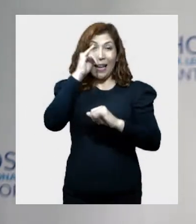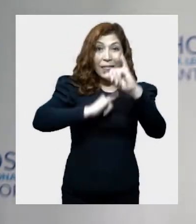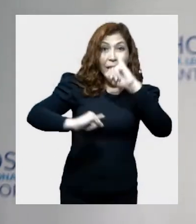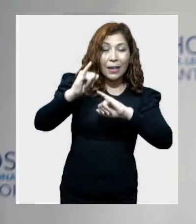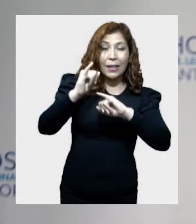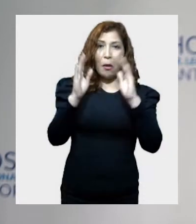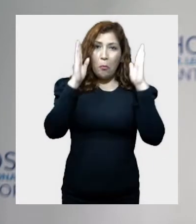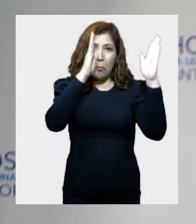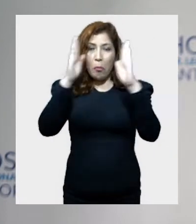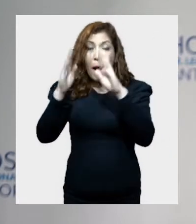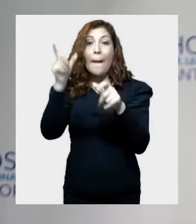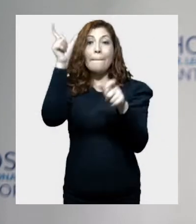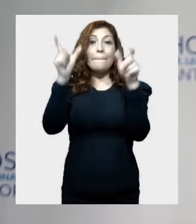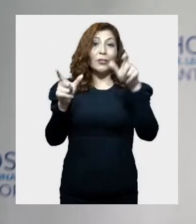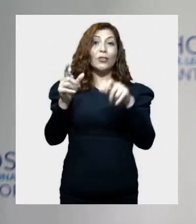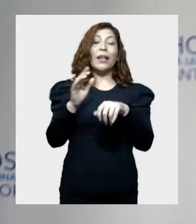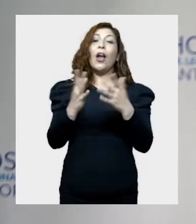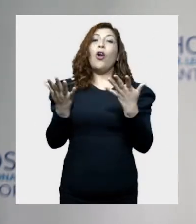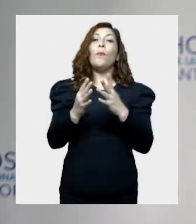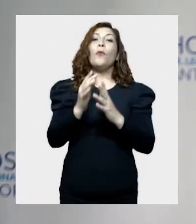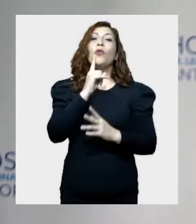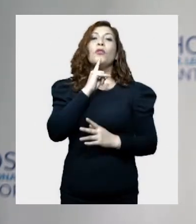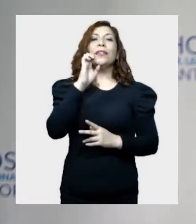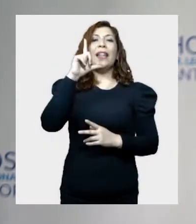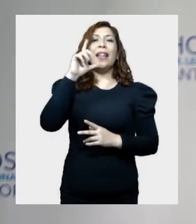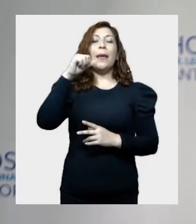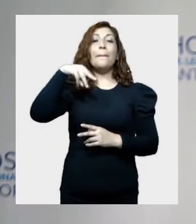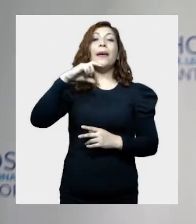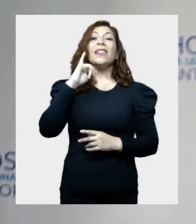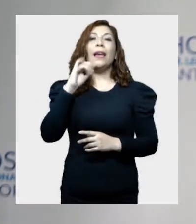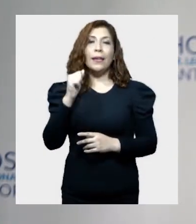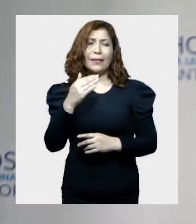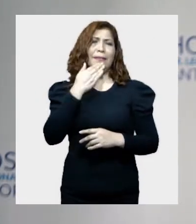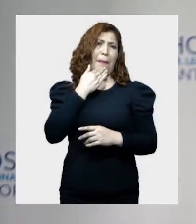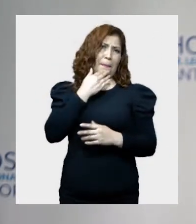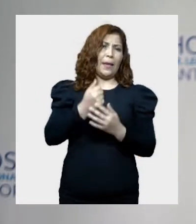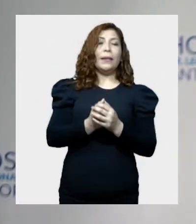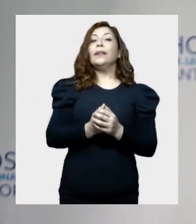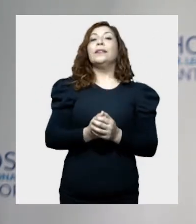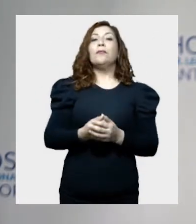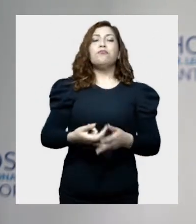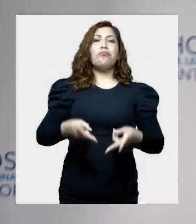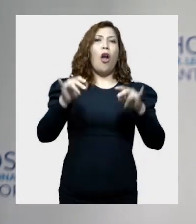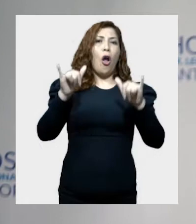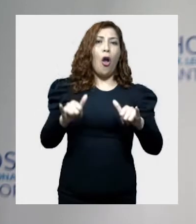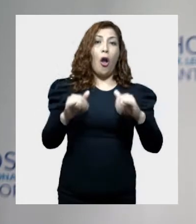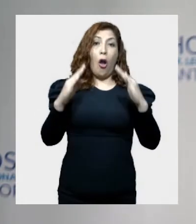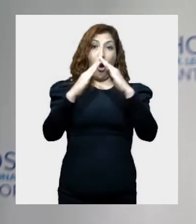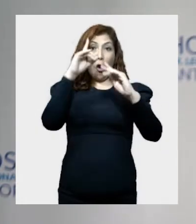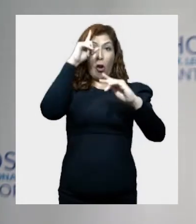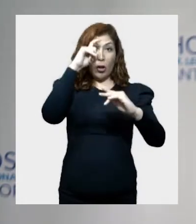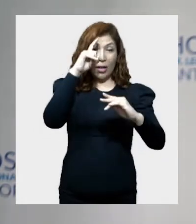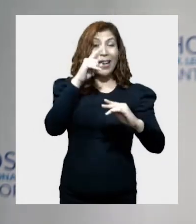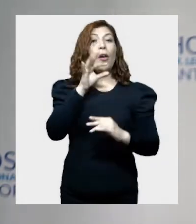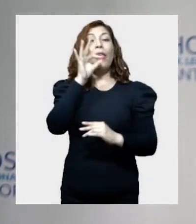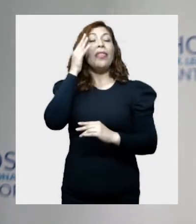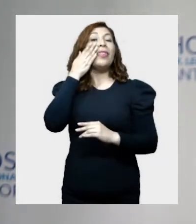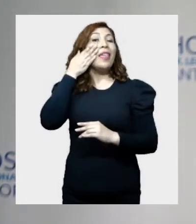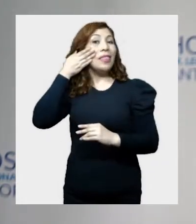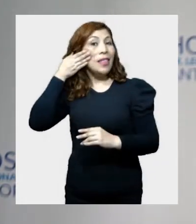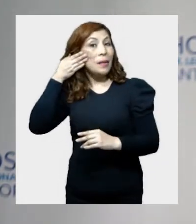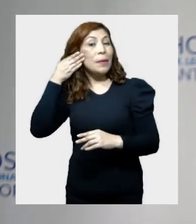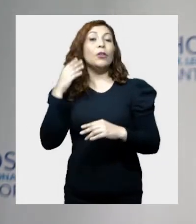pacientes de la región vía telemática. También consolidó el funcionamiento del Policlínico de Dermatología